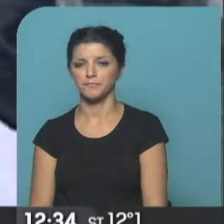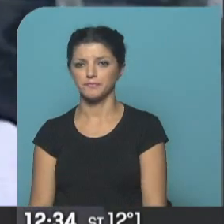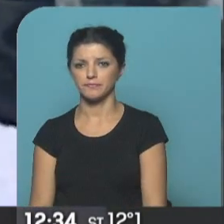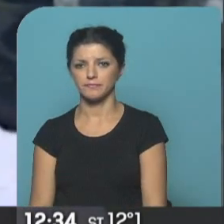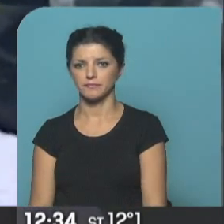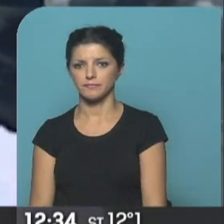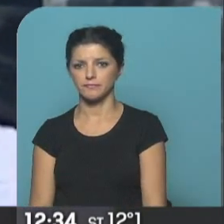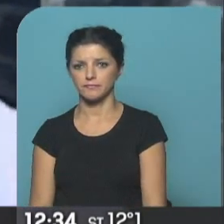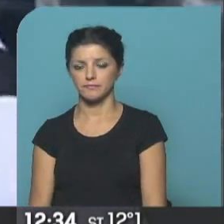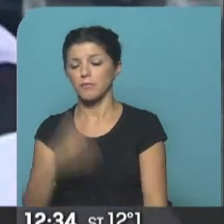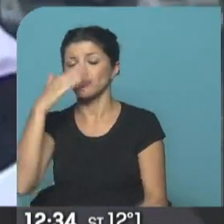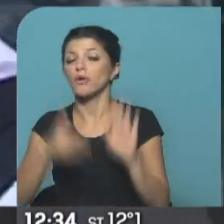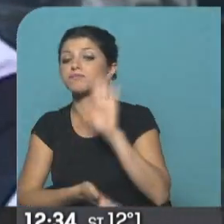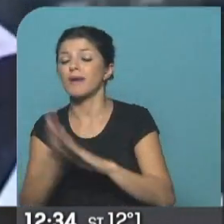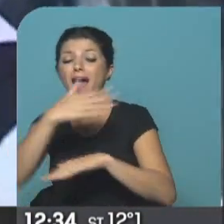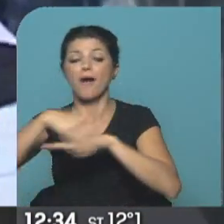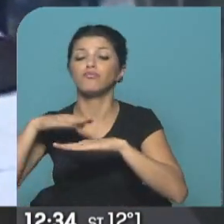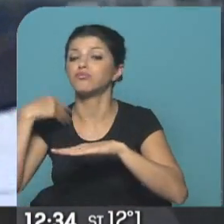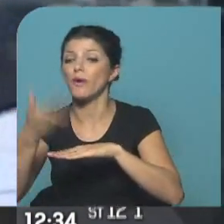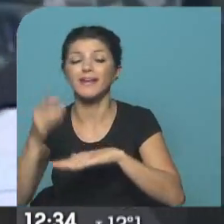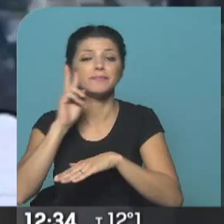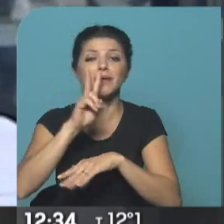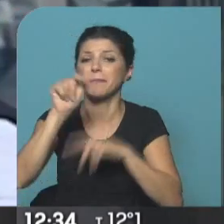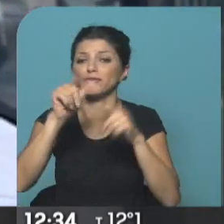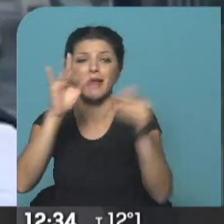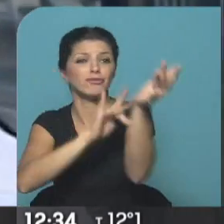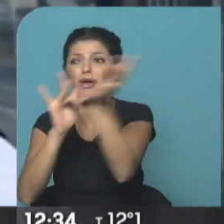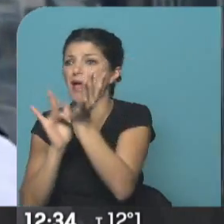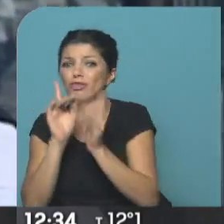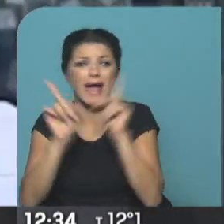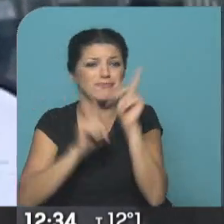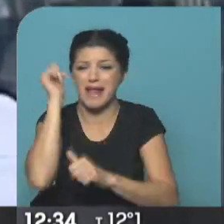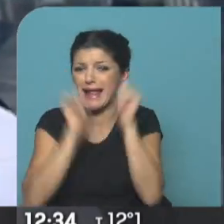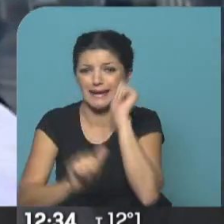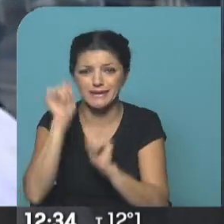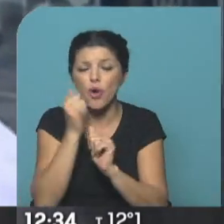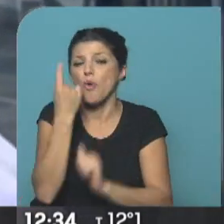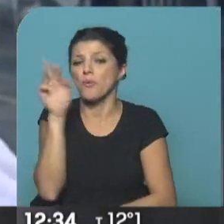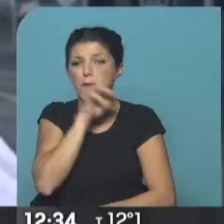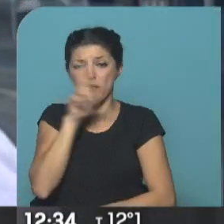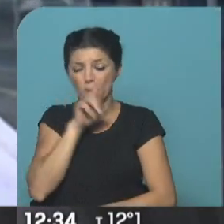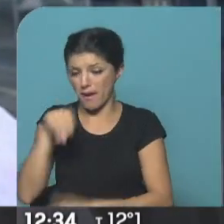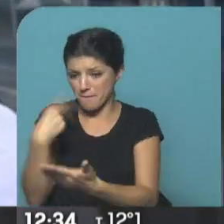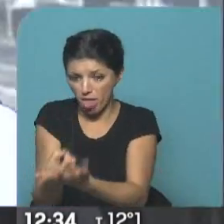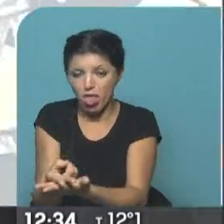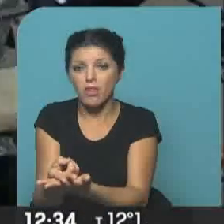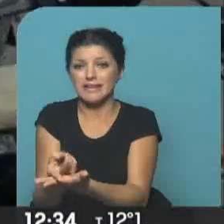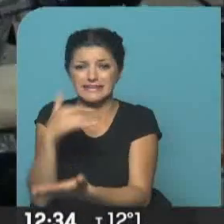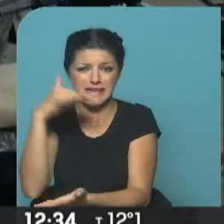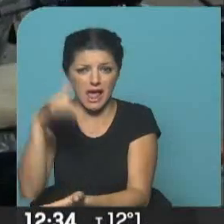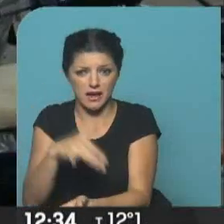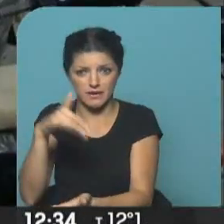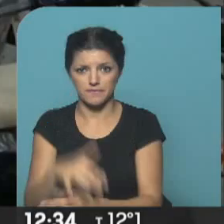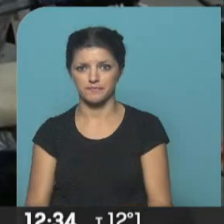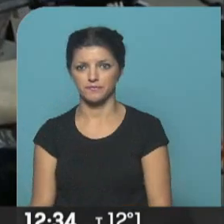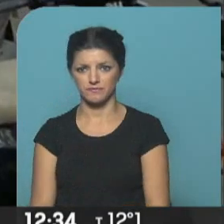y después salí y había gente como tocándose, herida afuera, había una mujer en el suelo sangrando. Se veía en